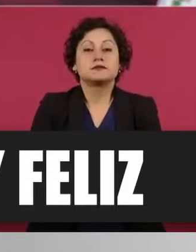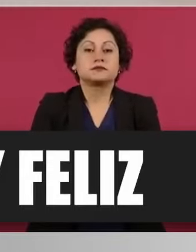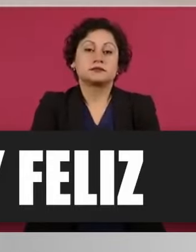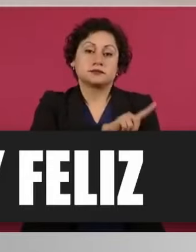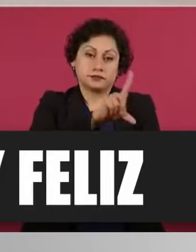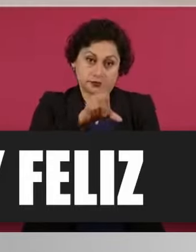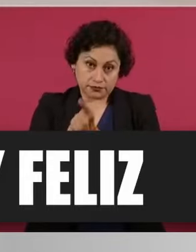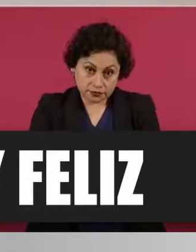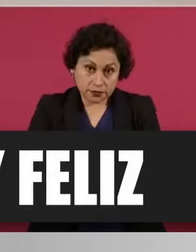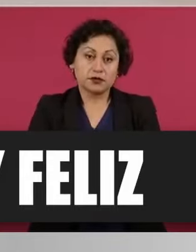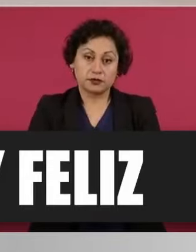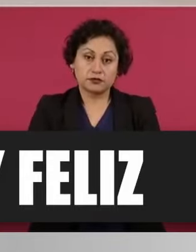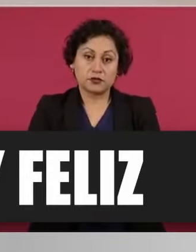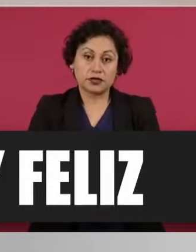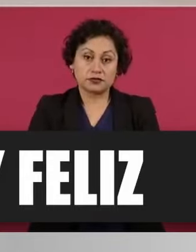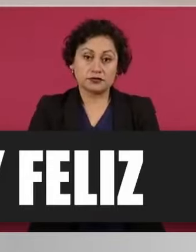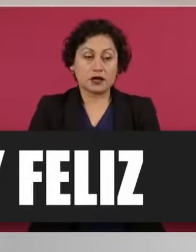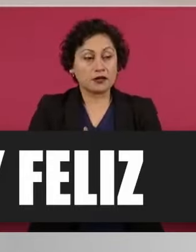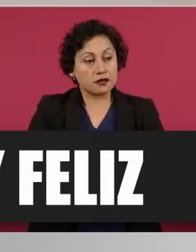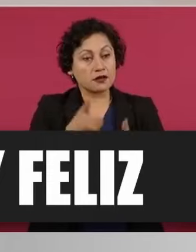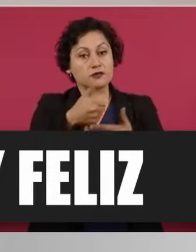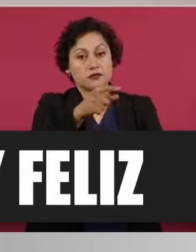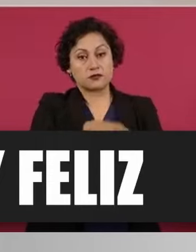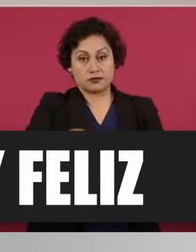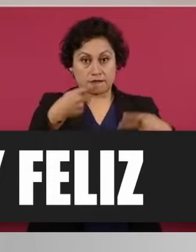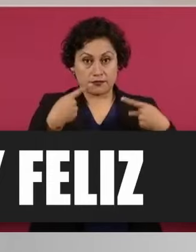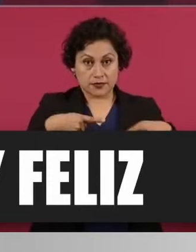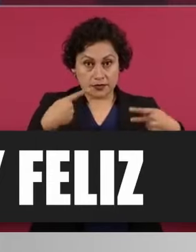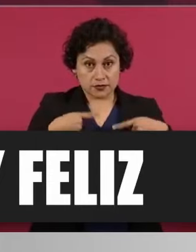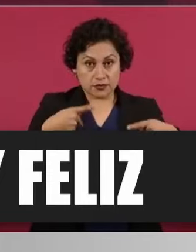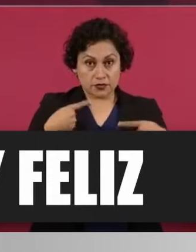da oportunidad para que la gente tenga su casa, los jóvenes,